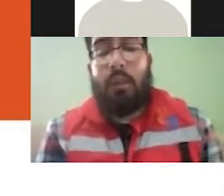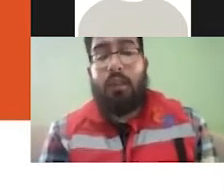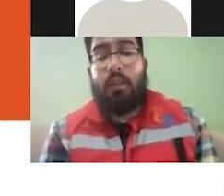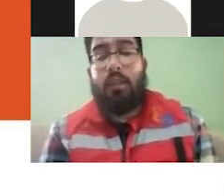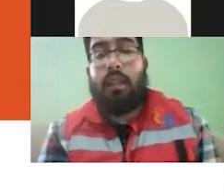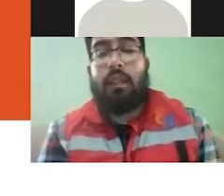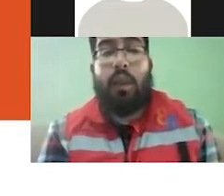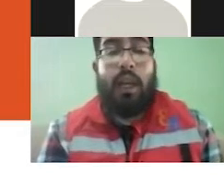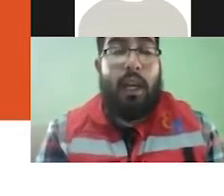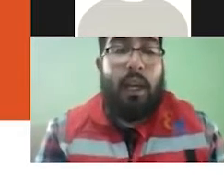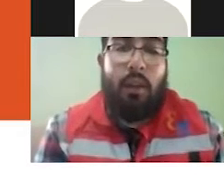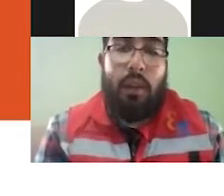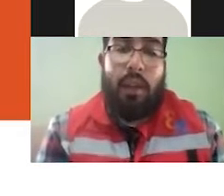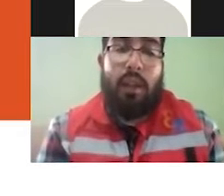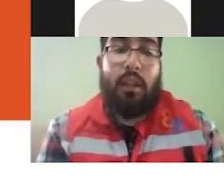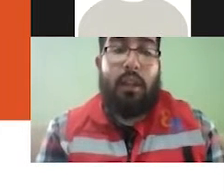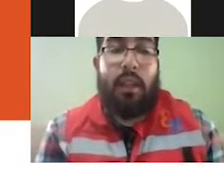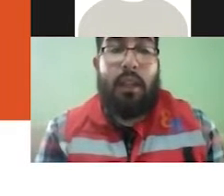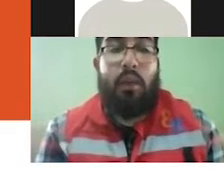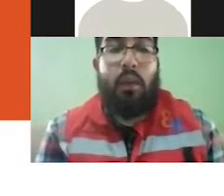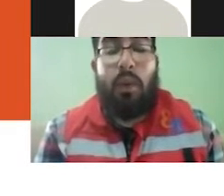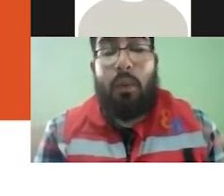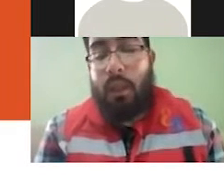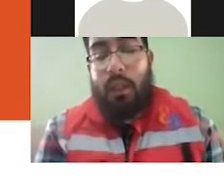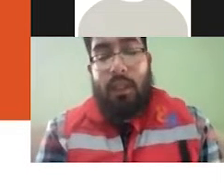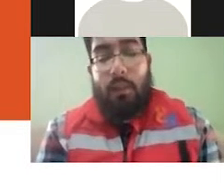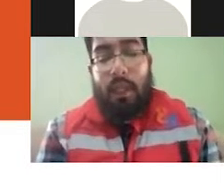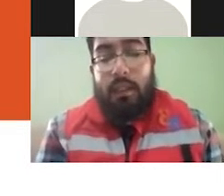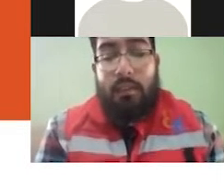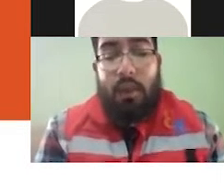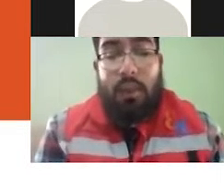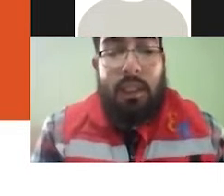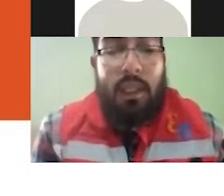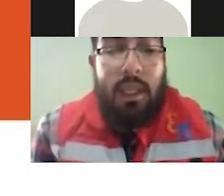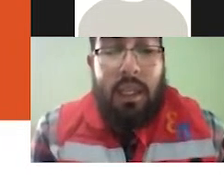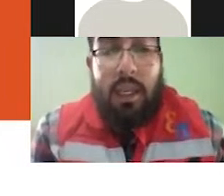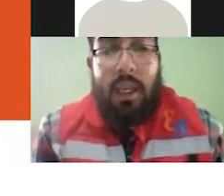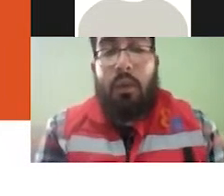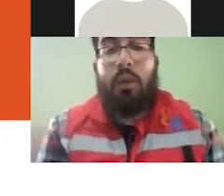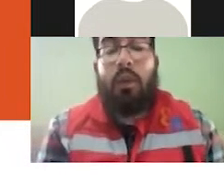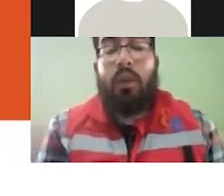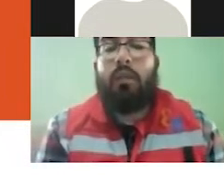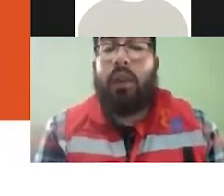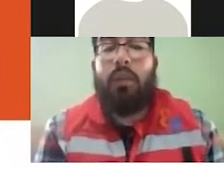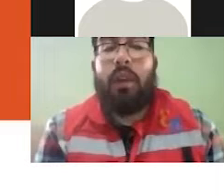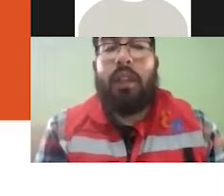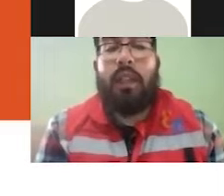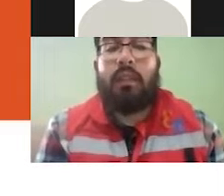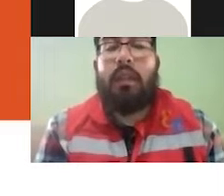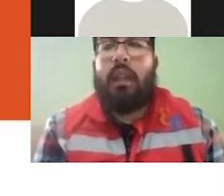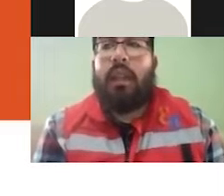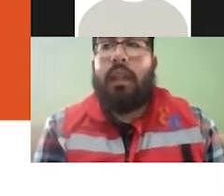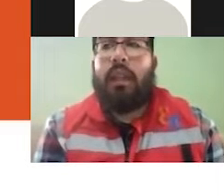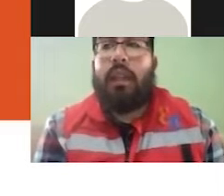es momento ya sea de su recarga o de adquirir uno nuevo. También es importante que cada uno, por ejemplo, en este